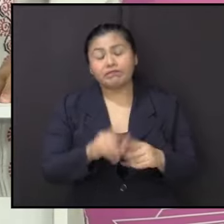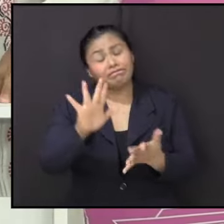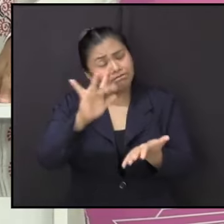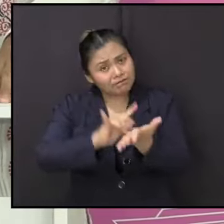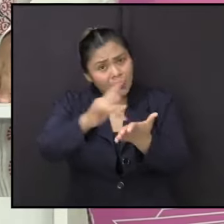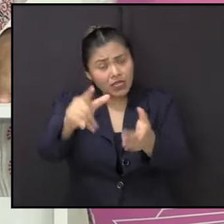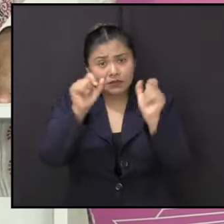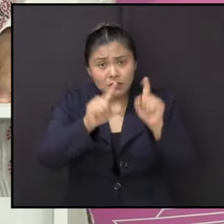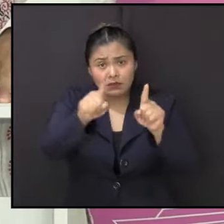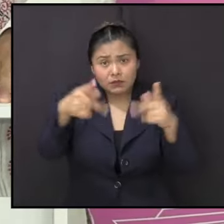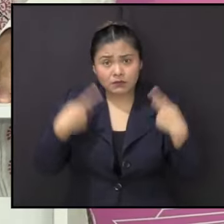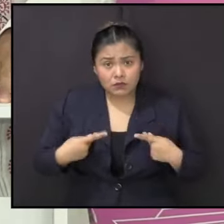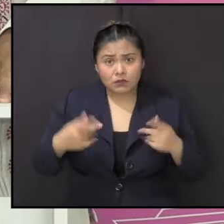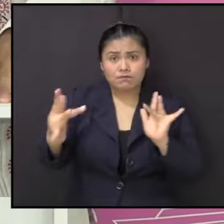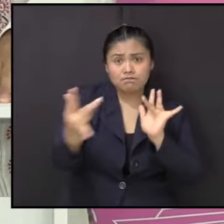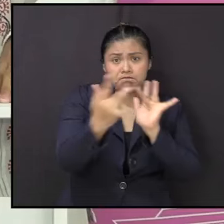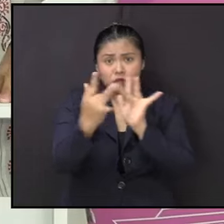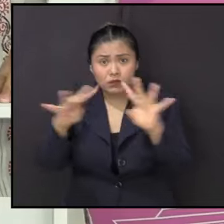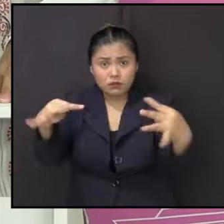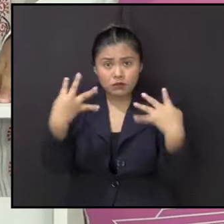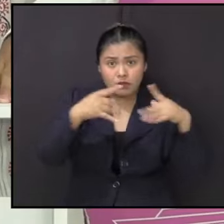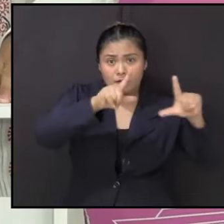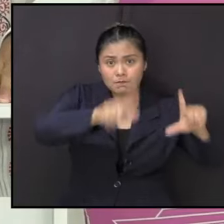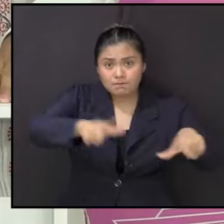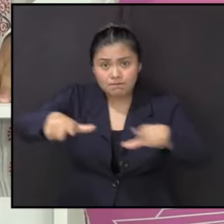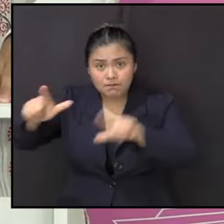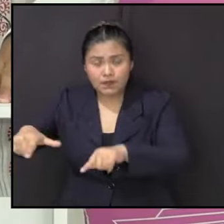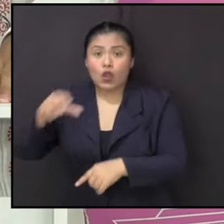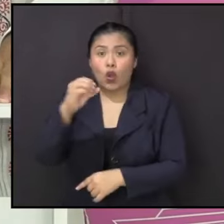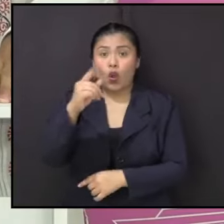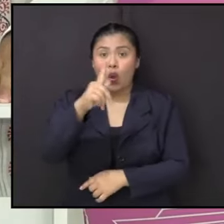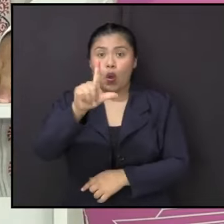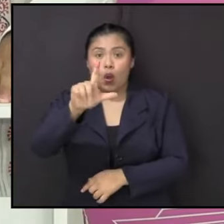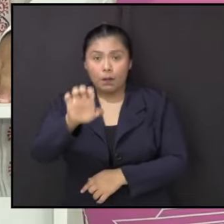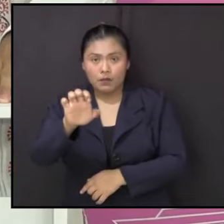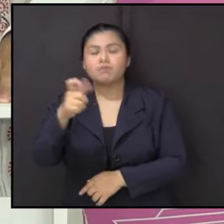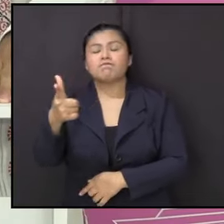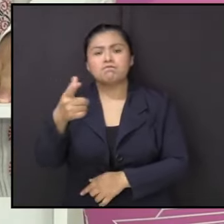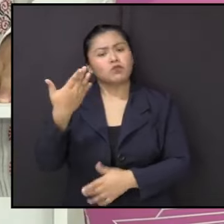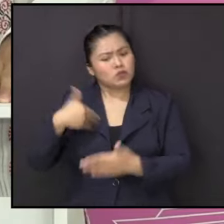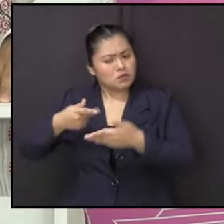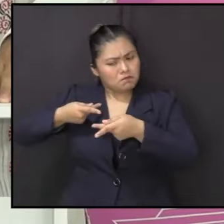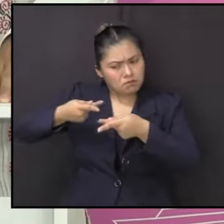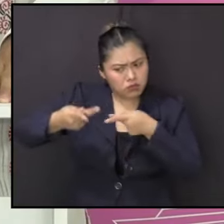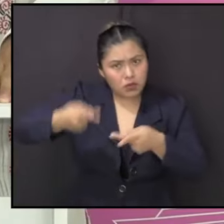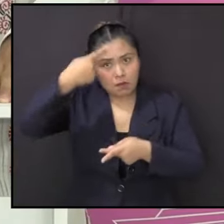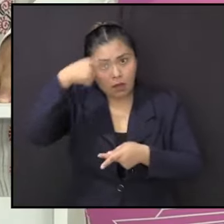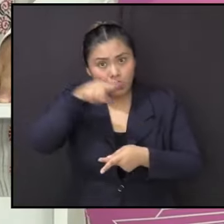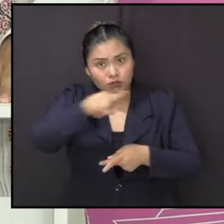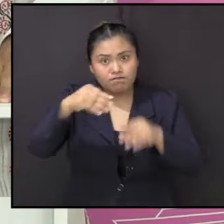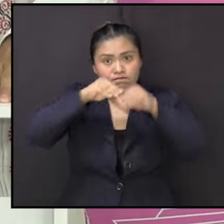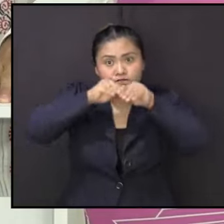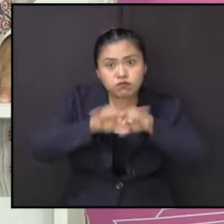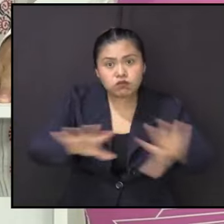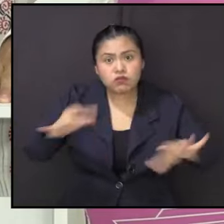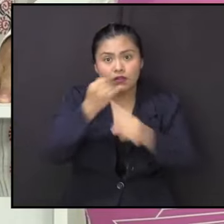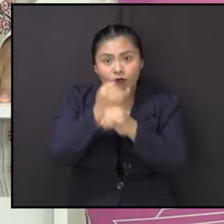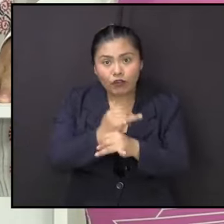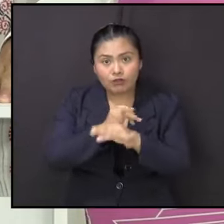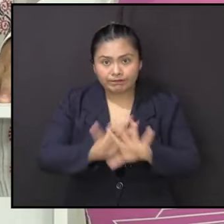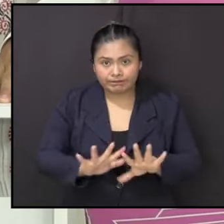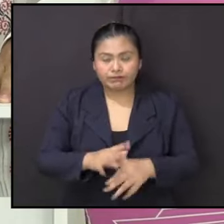de las diferentes plataformas que el OPLE Veracruz ha preparado para que usted esté informado. Este debate también lo pueden seguir a